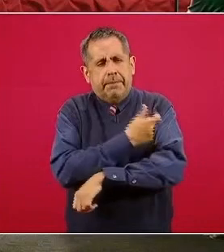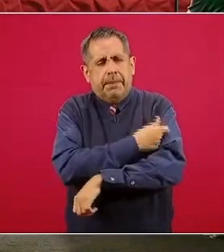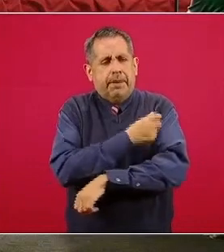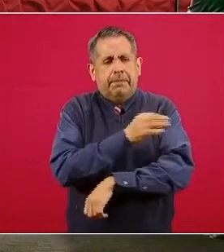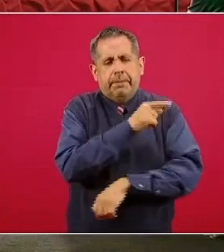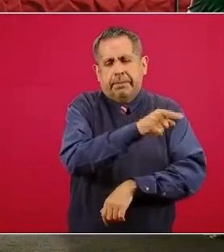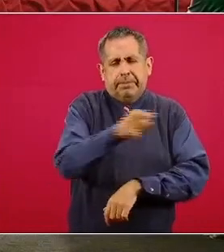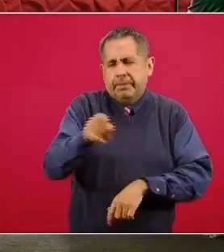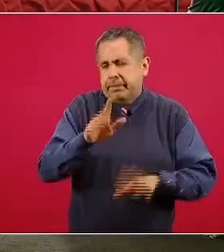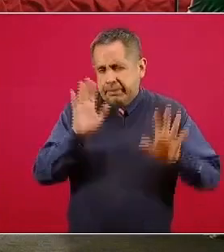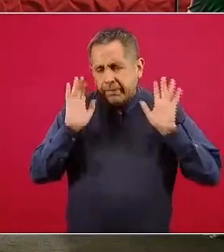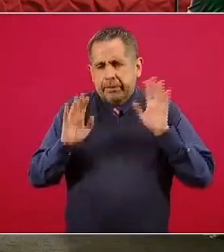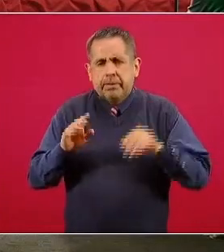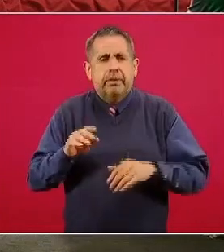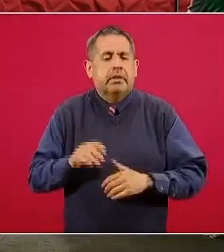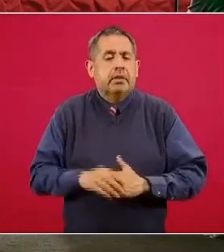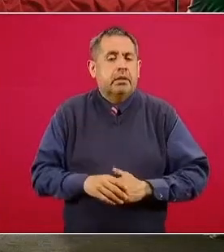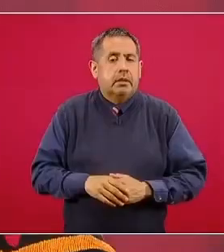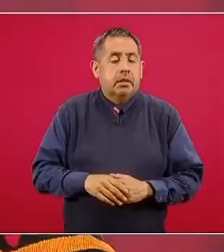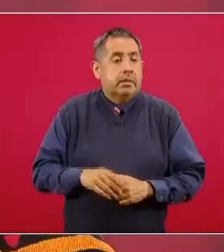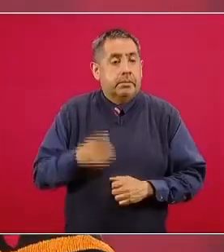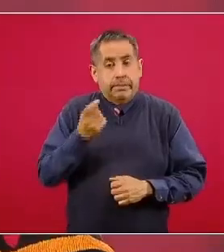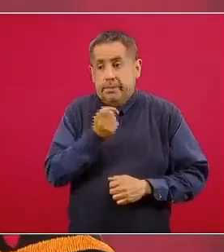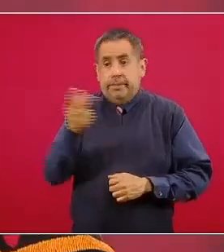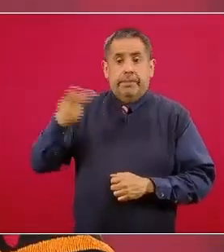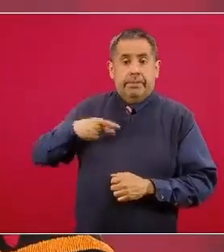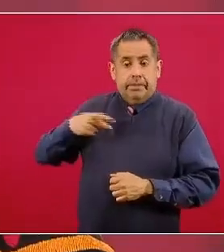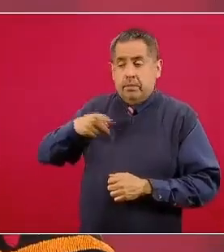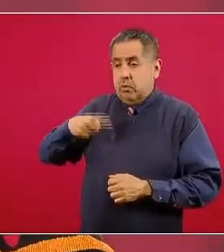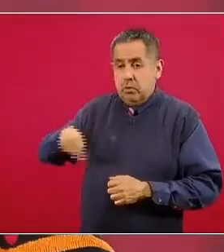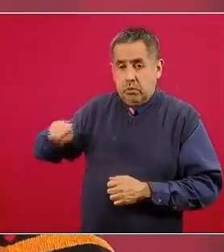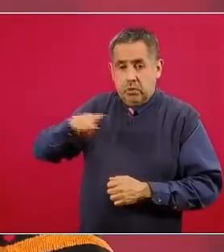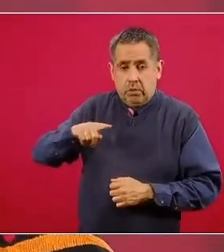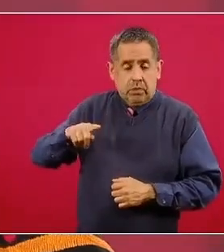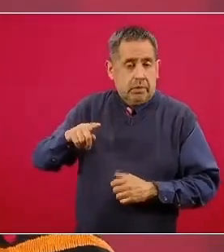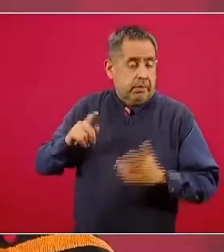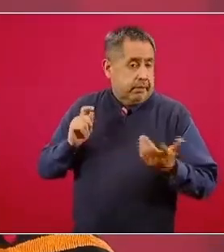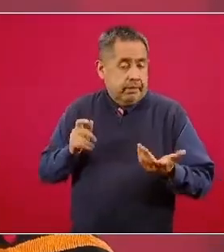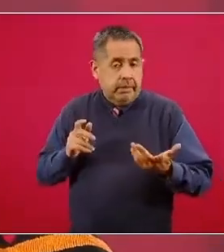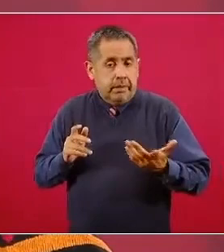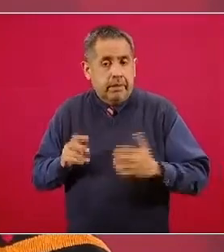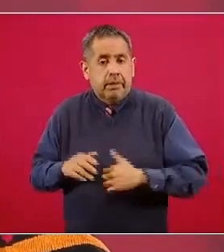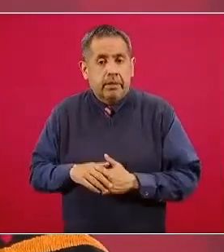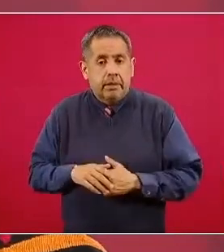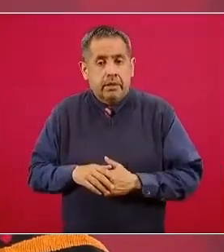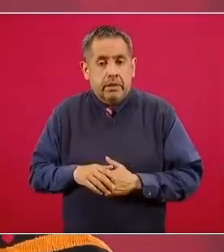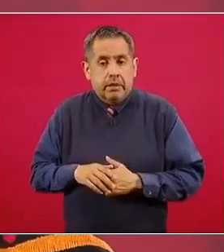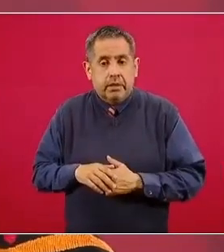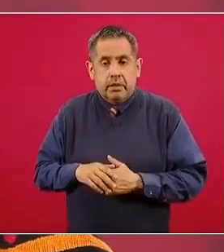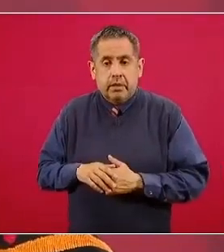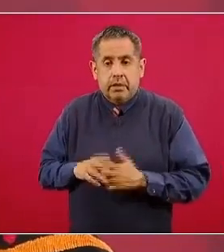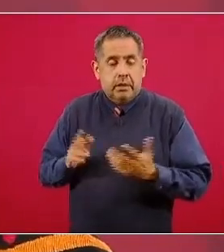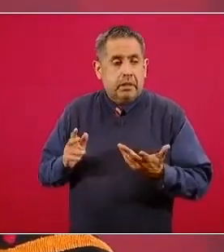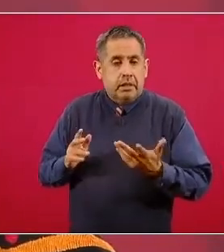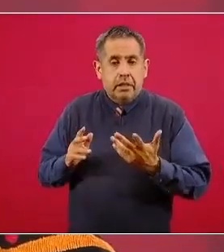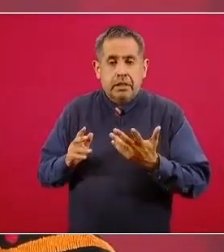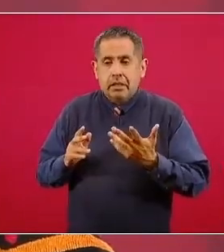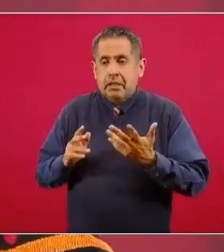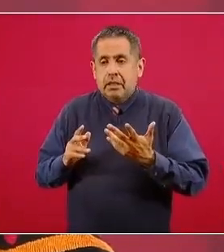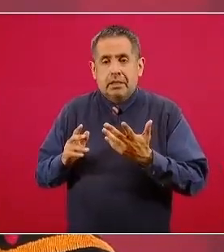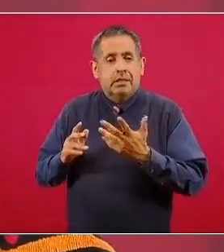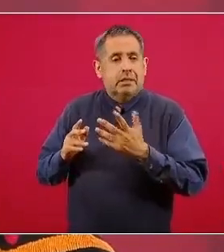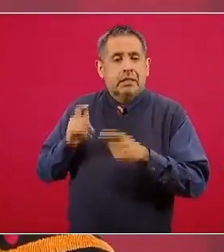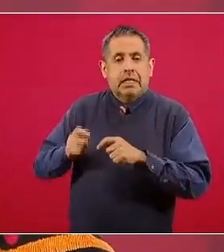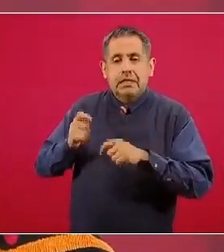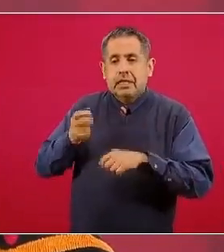darle seguimiento a los derechohabientes. Para la población que le llamamos población no asegurado, la población que es responsabilidad